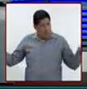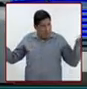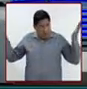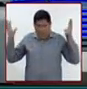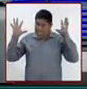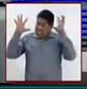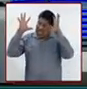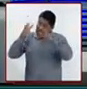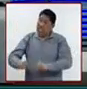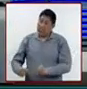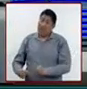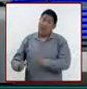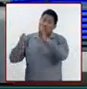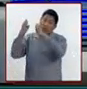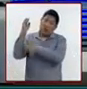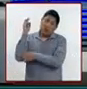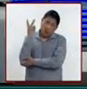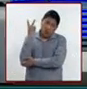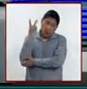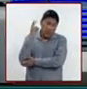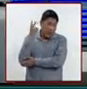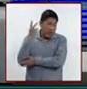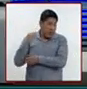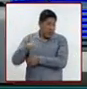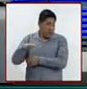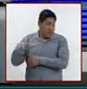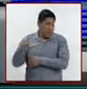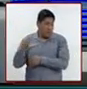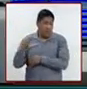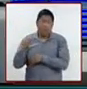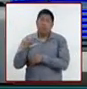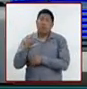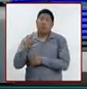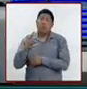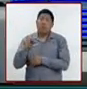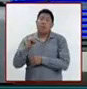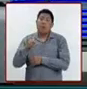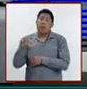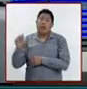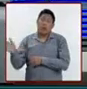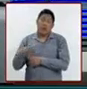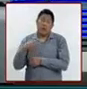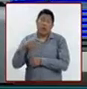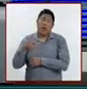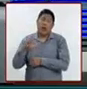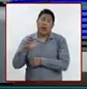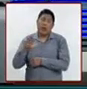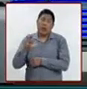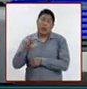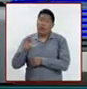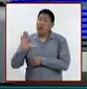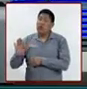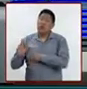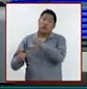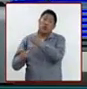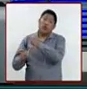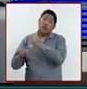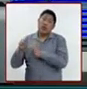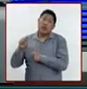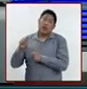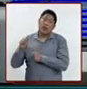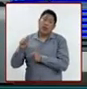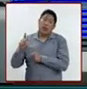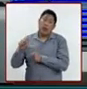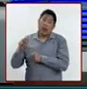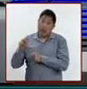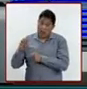Así es, tomaron ya las instalaciones de Adepcoca en Villa del Carmen, pero salieron a buscar al señor Arnold Alanis. ¿Y dónde estaba? ¿Dónde estaba él? Esa es la